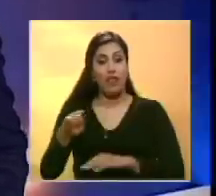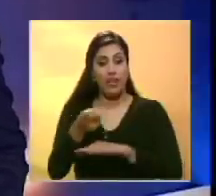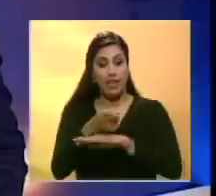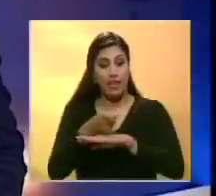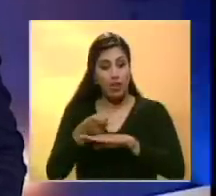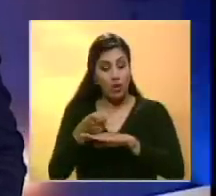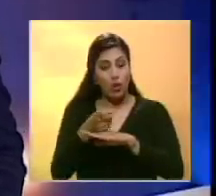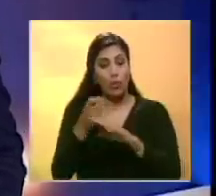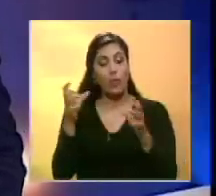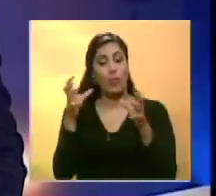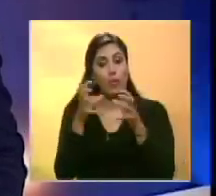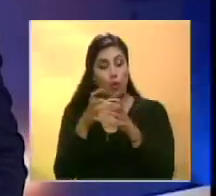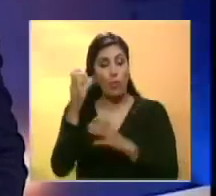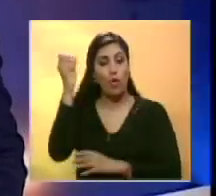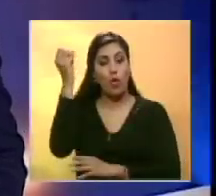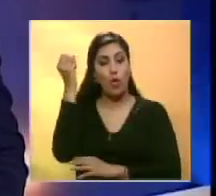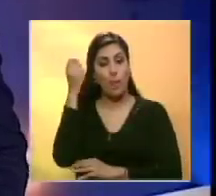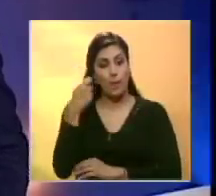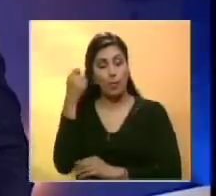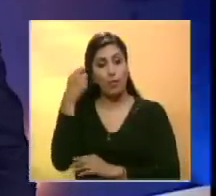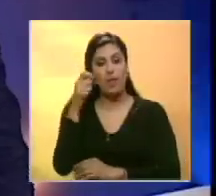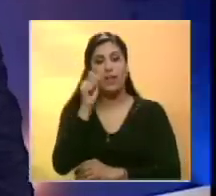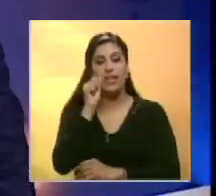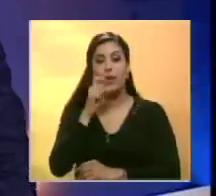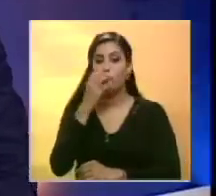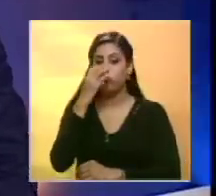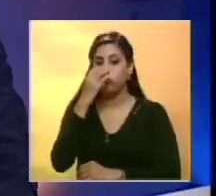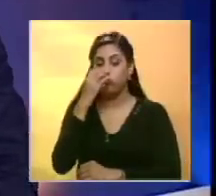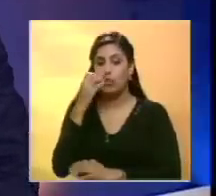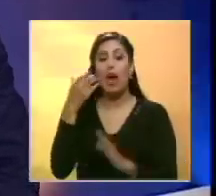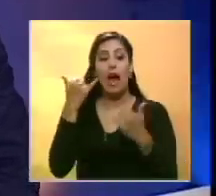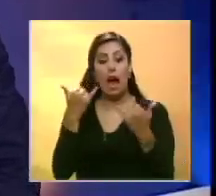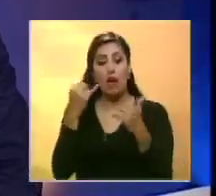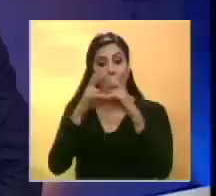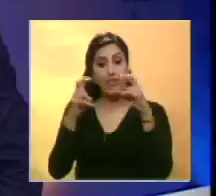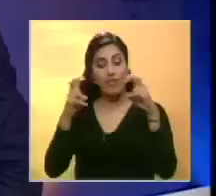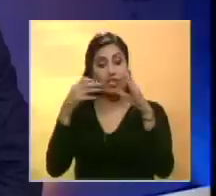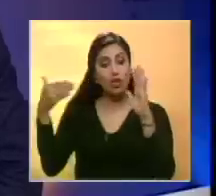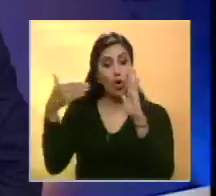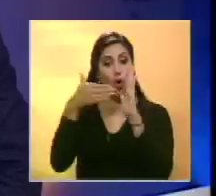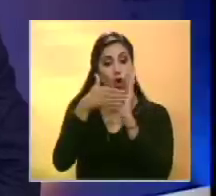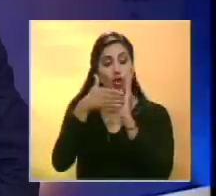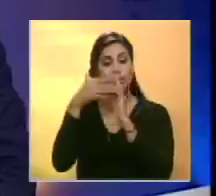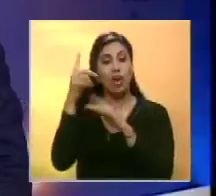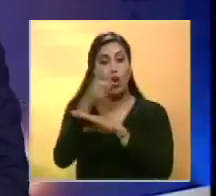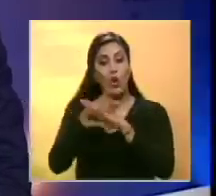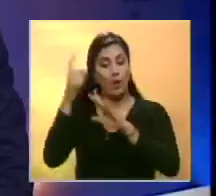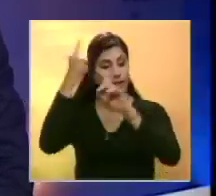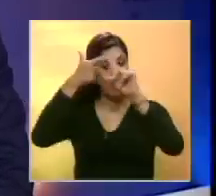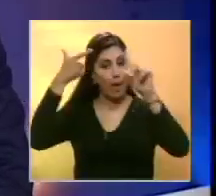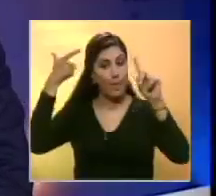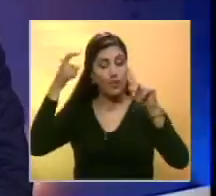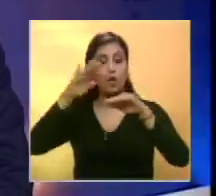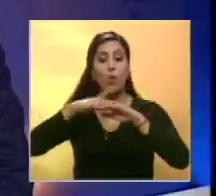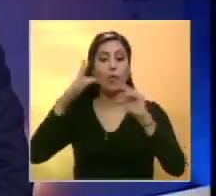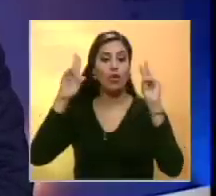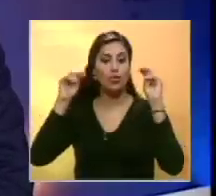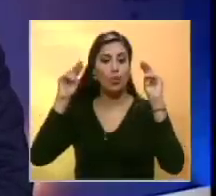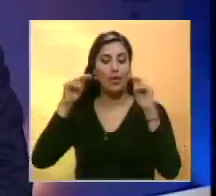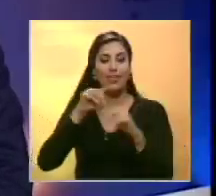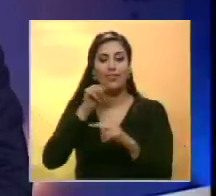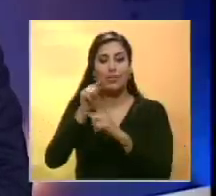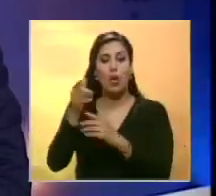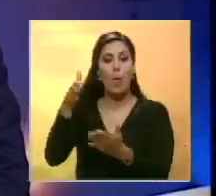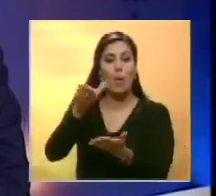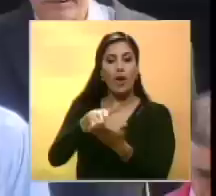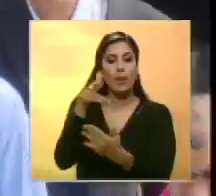Polo Patriótico, Héctor Rodríguez, solicitó al Ministerio Público abrir una investigación contra el gobernador de Amazonas, Liborio Guarulla, por supuestas amenazas